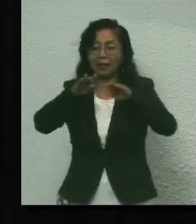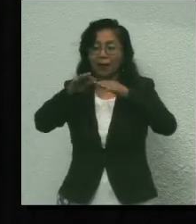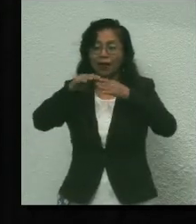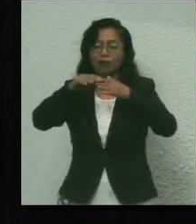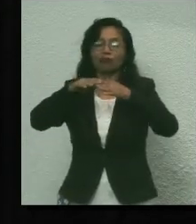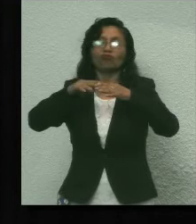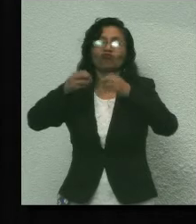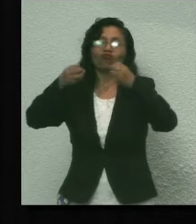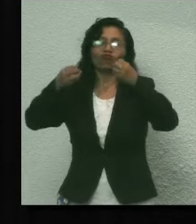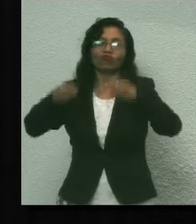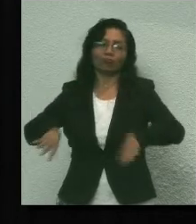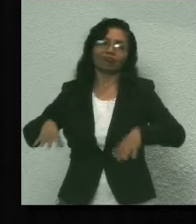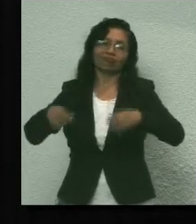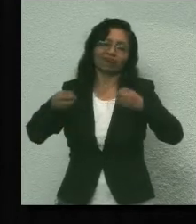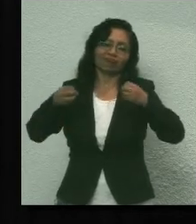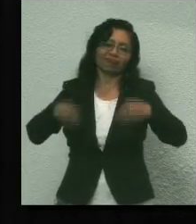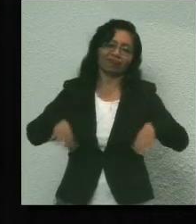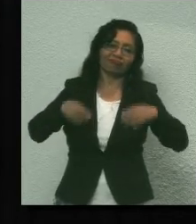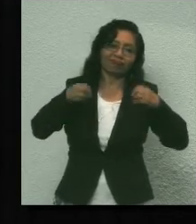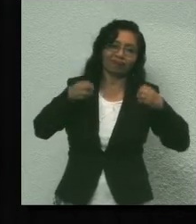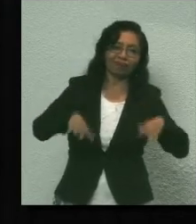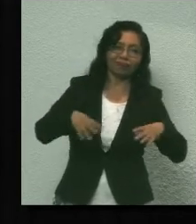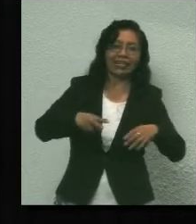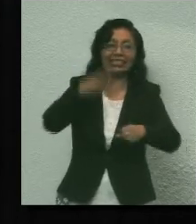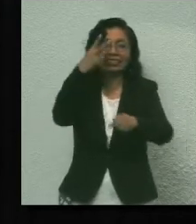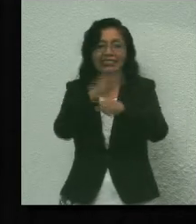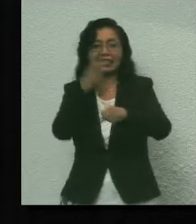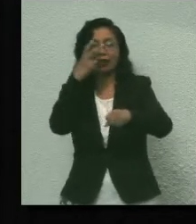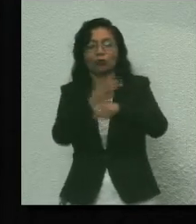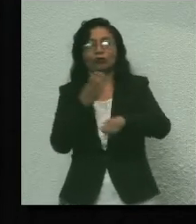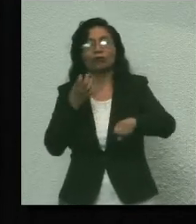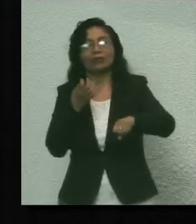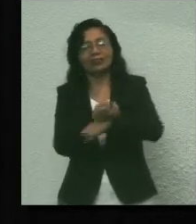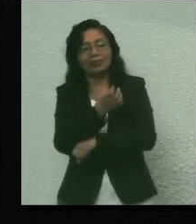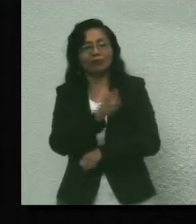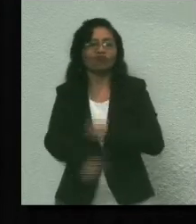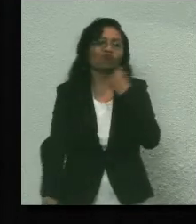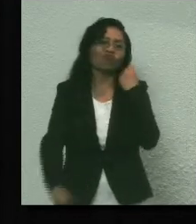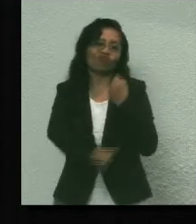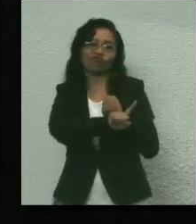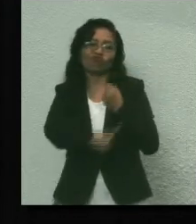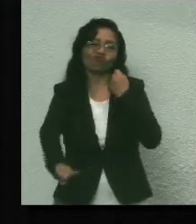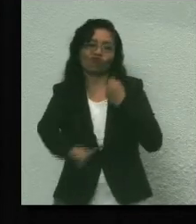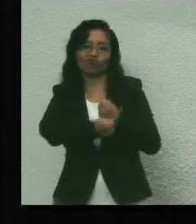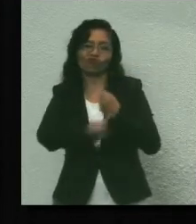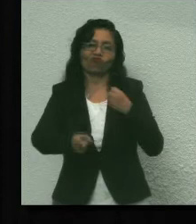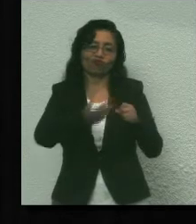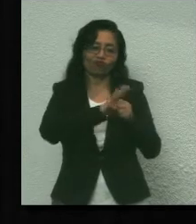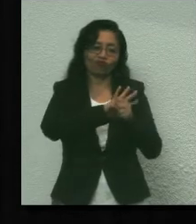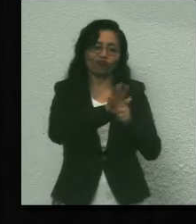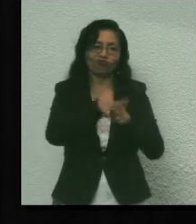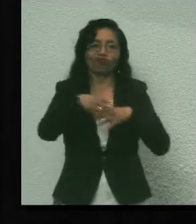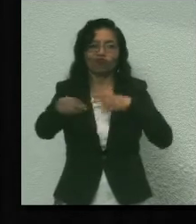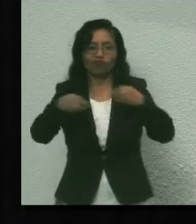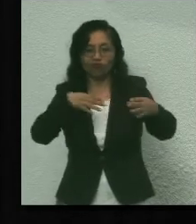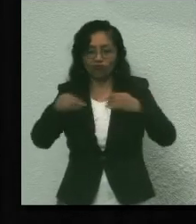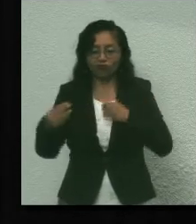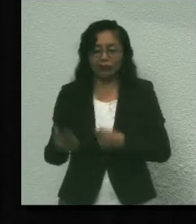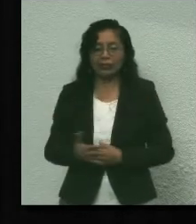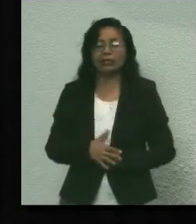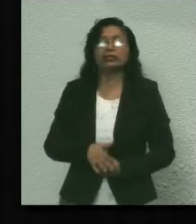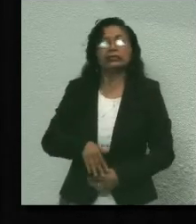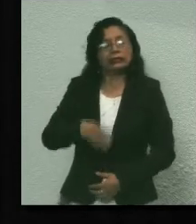quintana roo en la segunda entidad con mayor afectación por el comité 19 bien estamos padeciendo